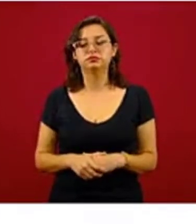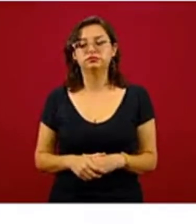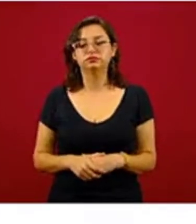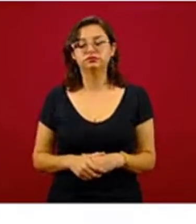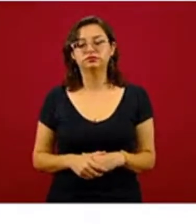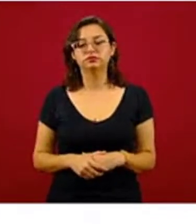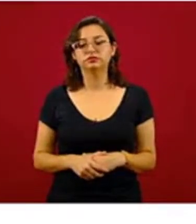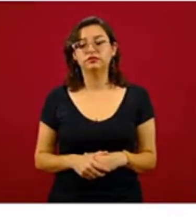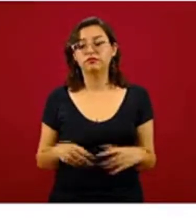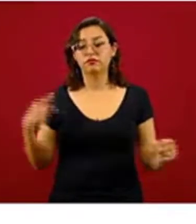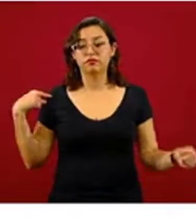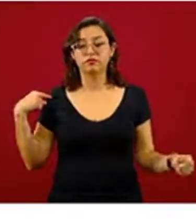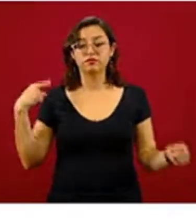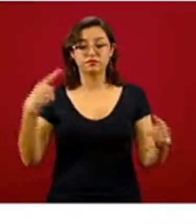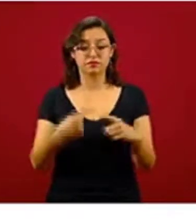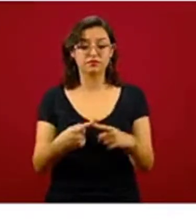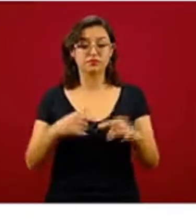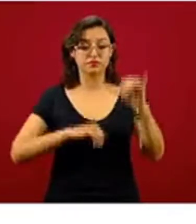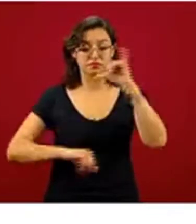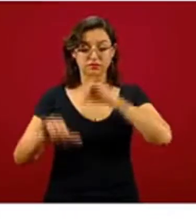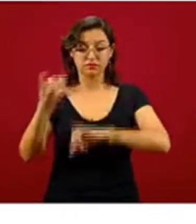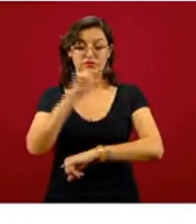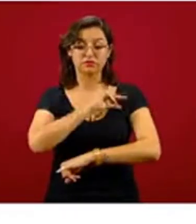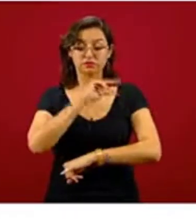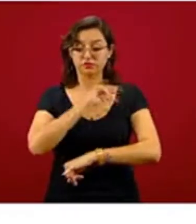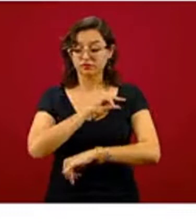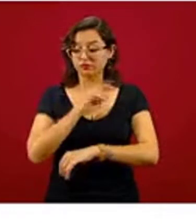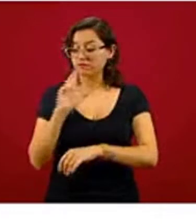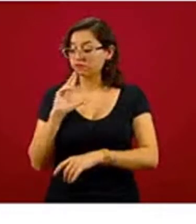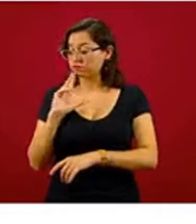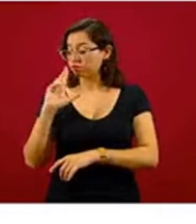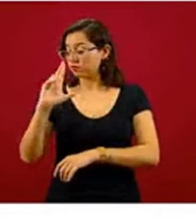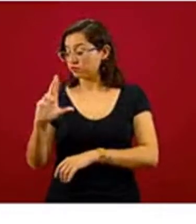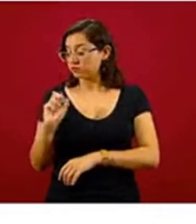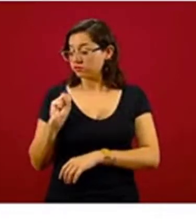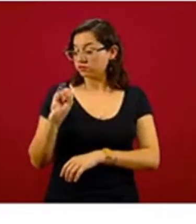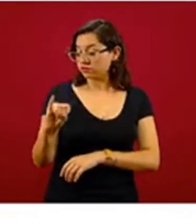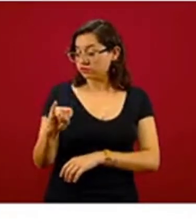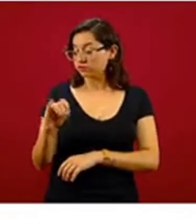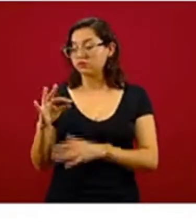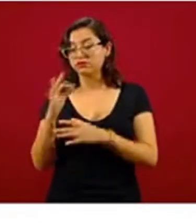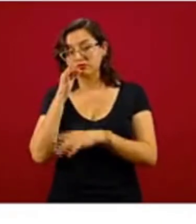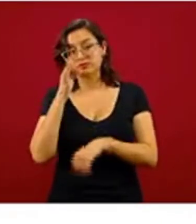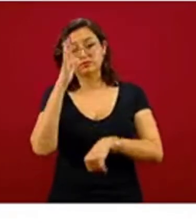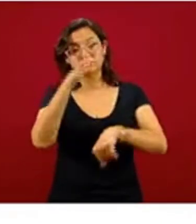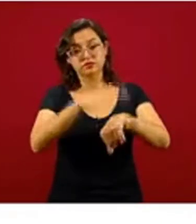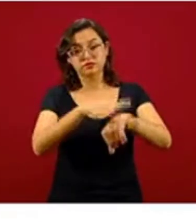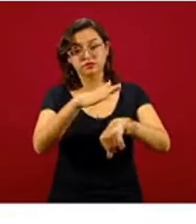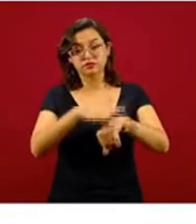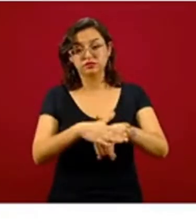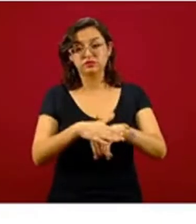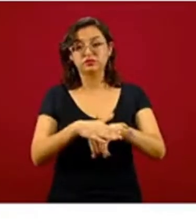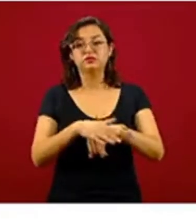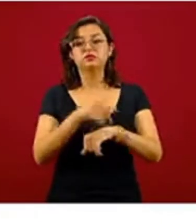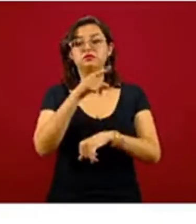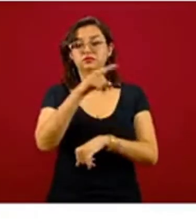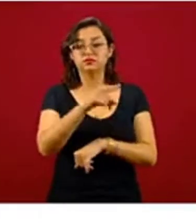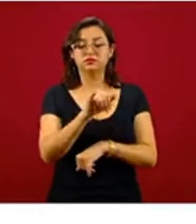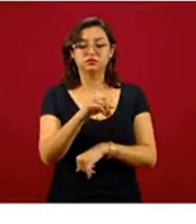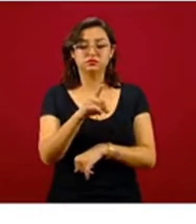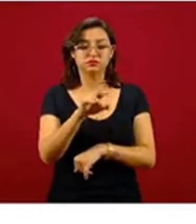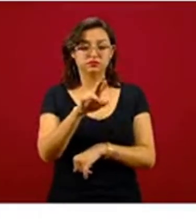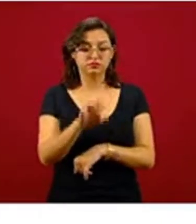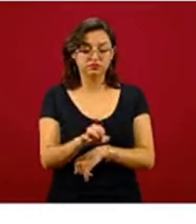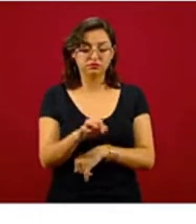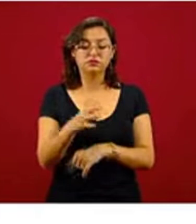el momento los laboratorios privados que reportan sus resultados al Instituto de Diagnóstico y Referencia Epidemiológico al